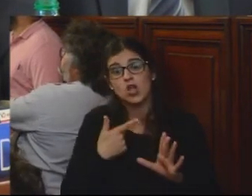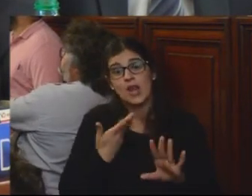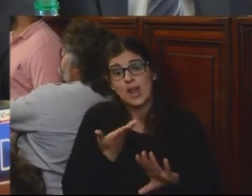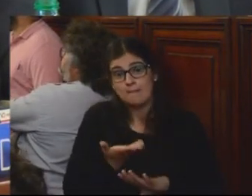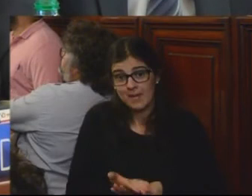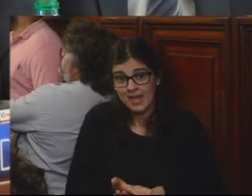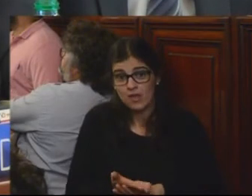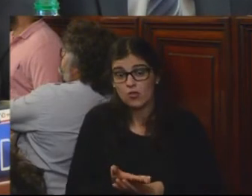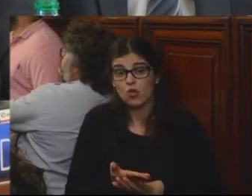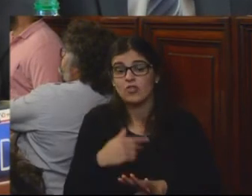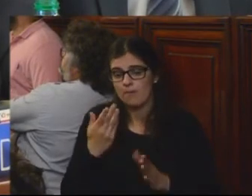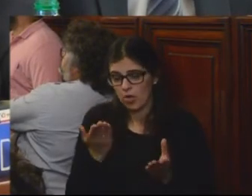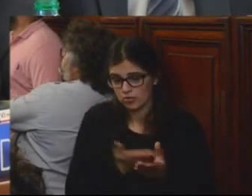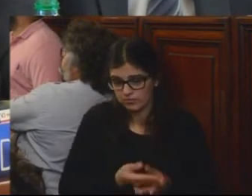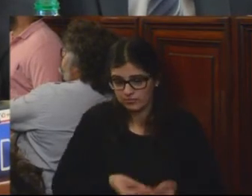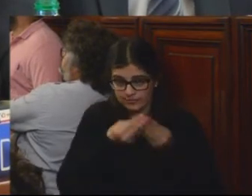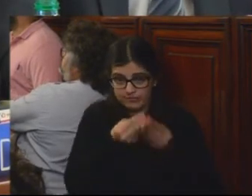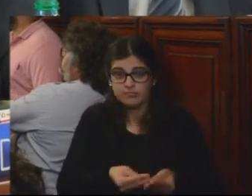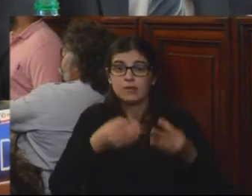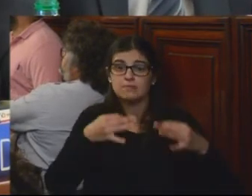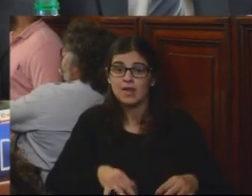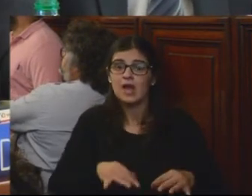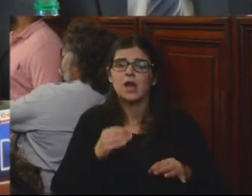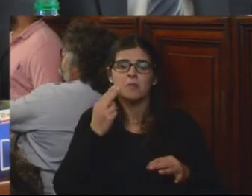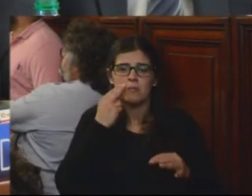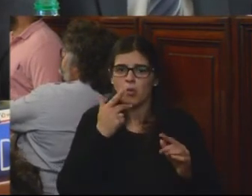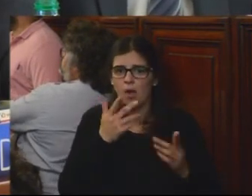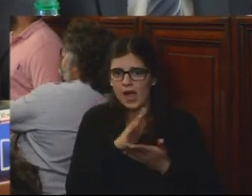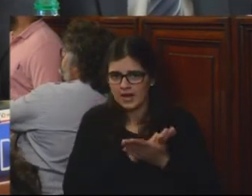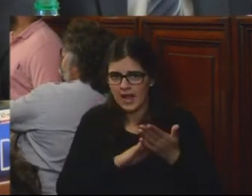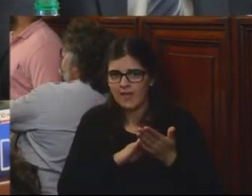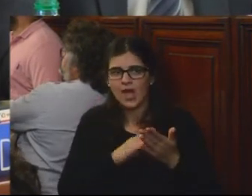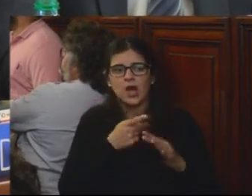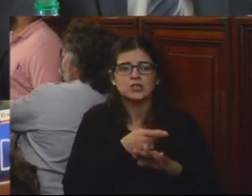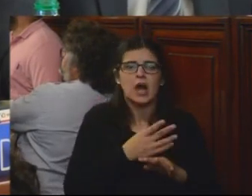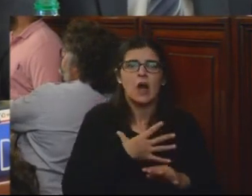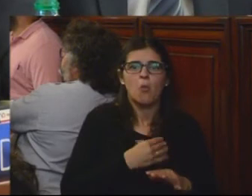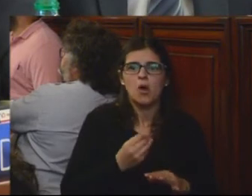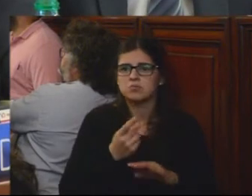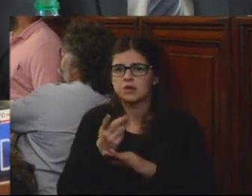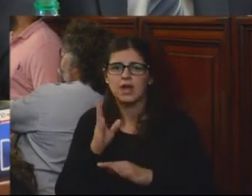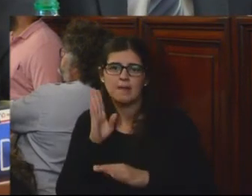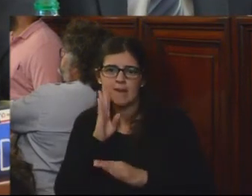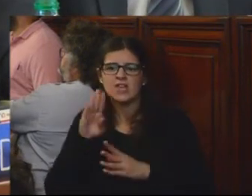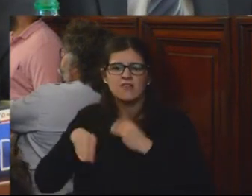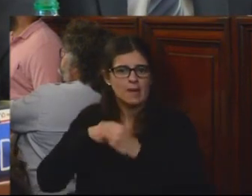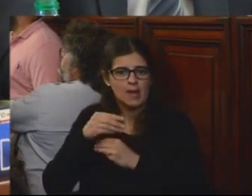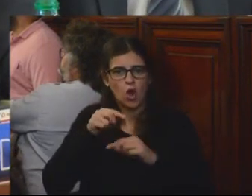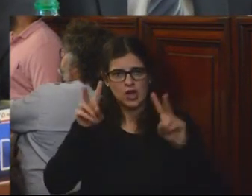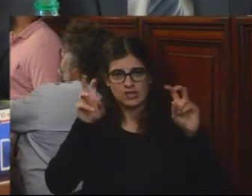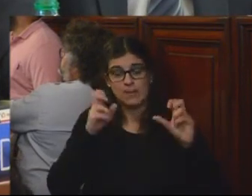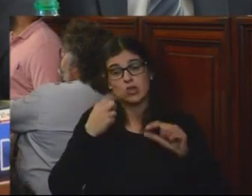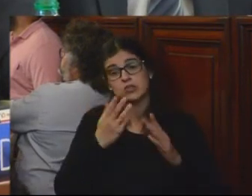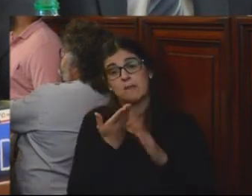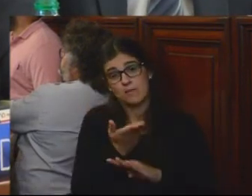entregar los documentos como está bien separados y no hay ninguna imputación a las abuelas y las madres y a los familiares con este tema así que